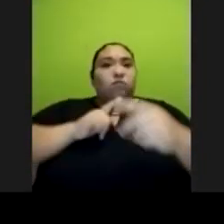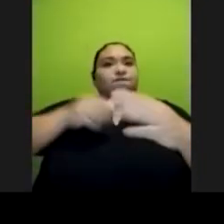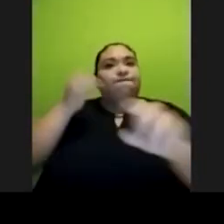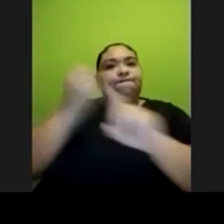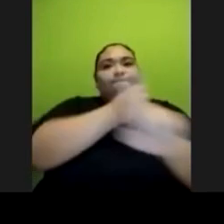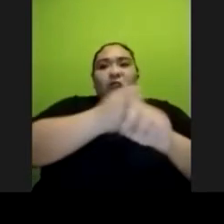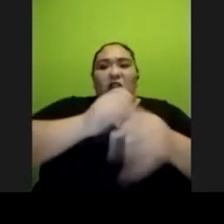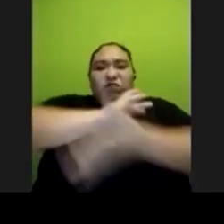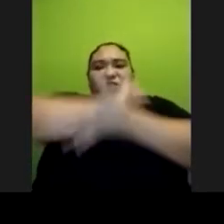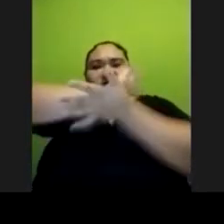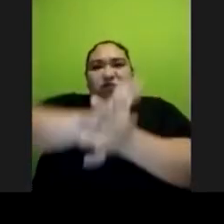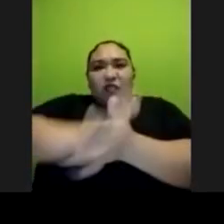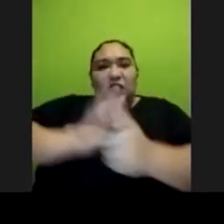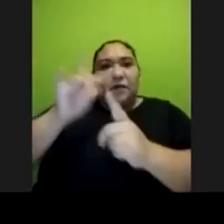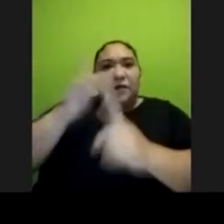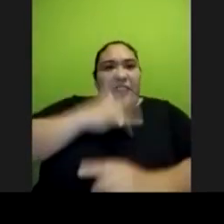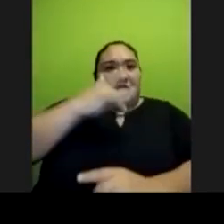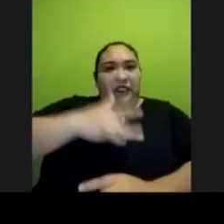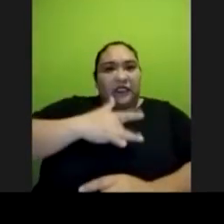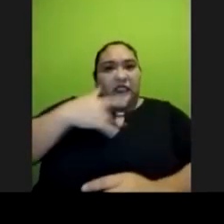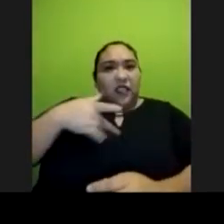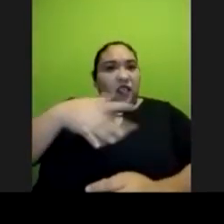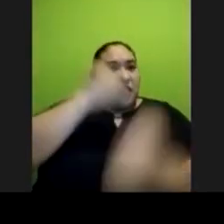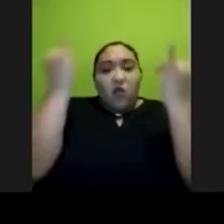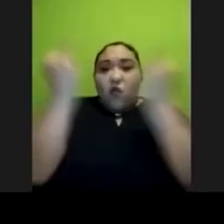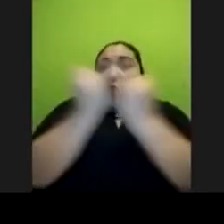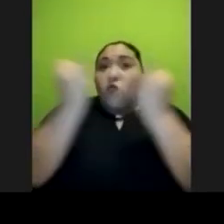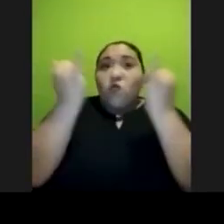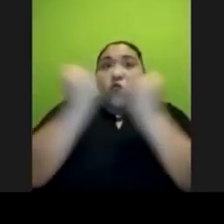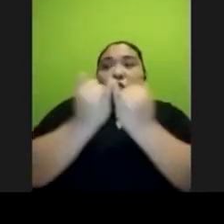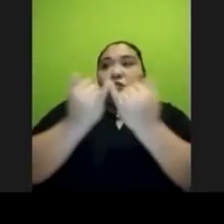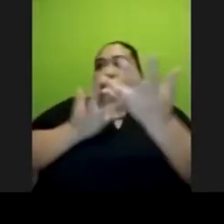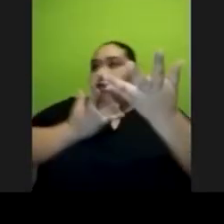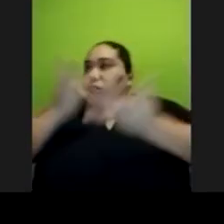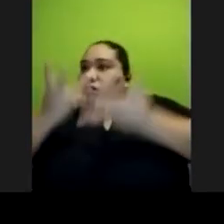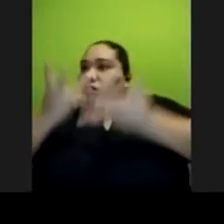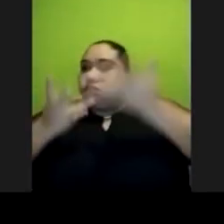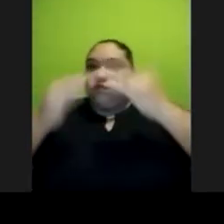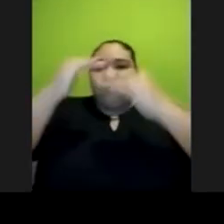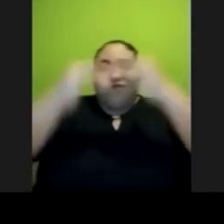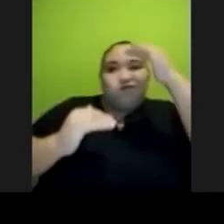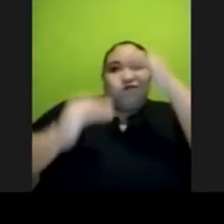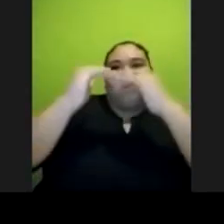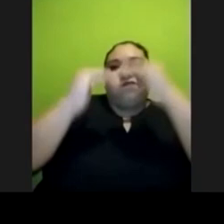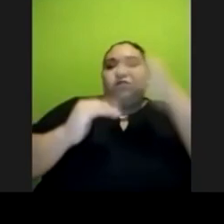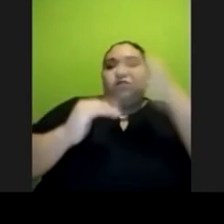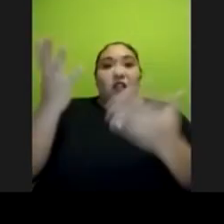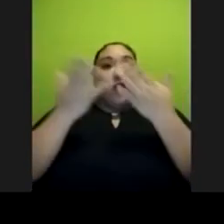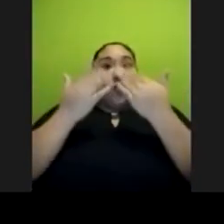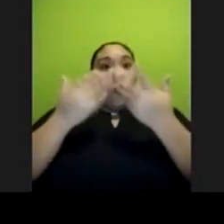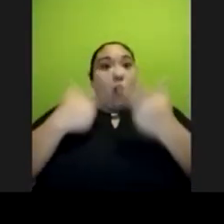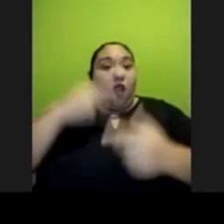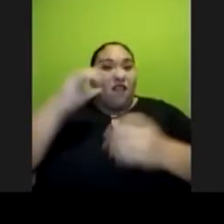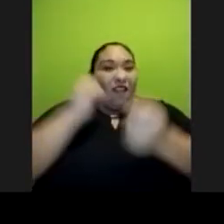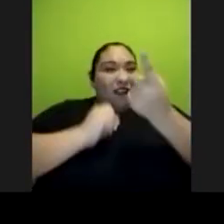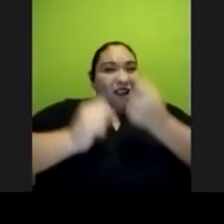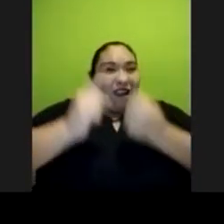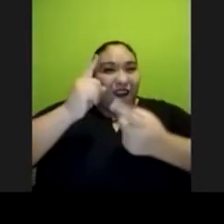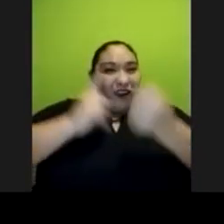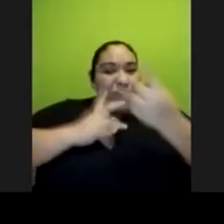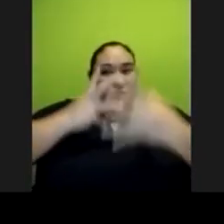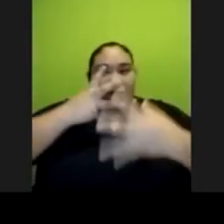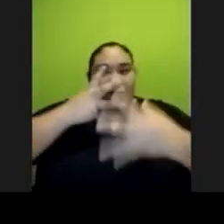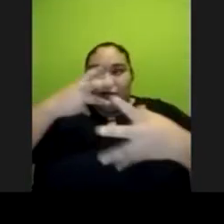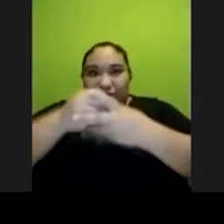desigualdad. En sentido contrario de lo que oíamos hasta hace algunas semanas en algunos integrantes de la clase política que sostenían que esto era